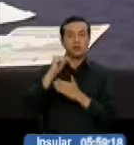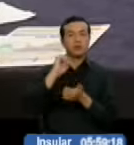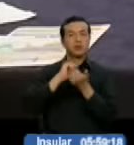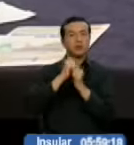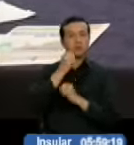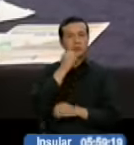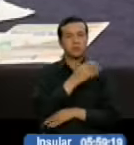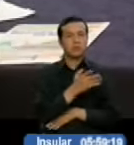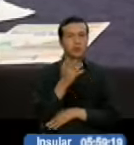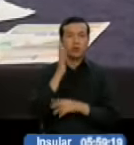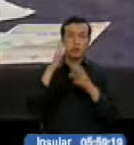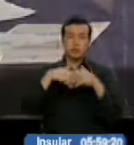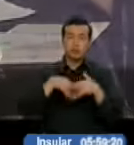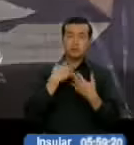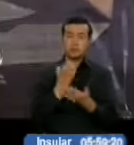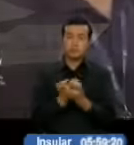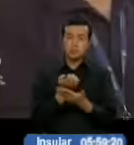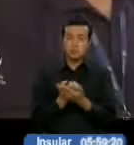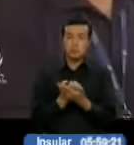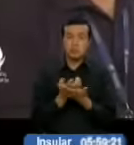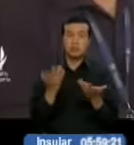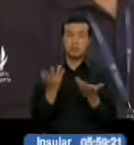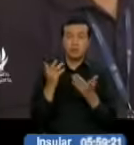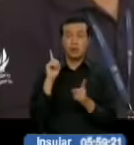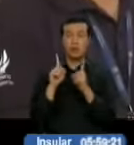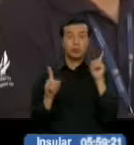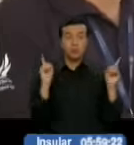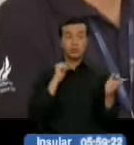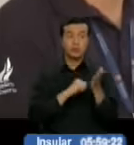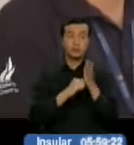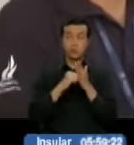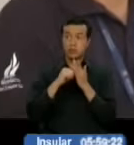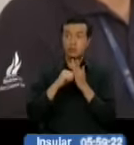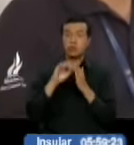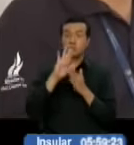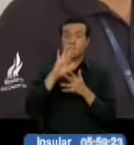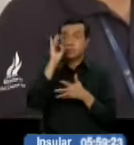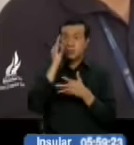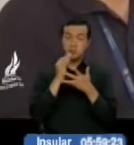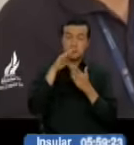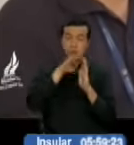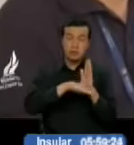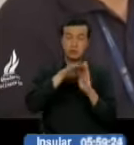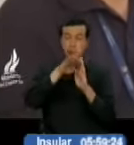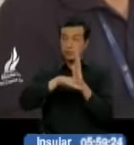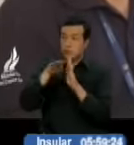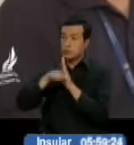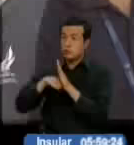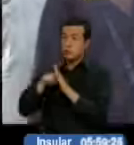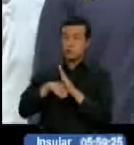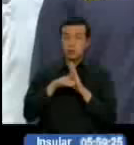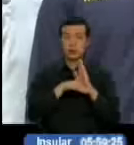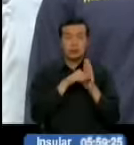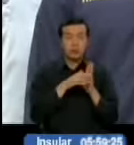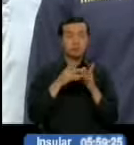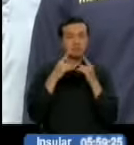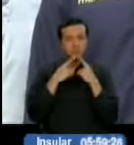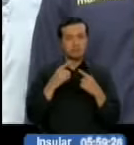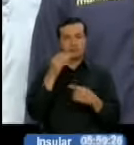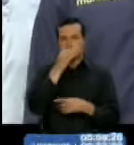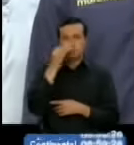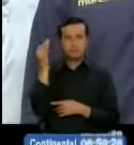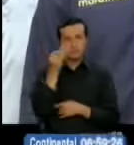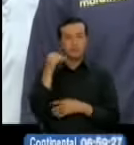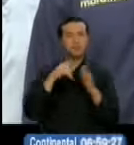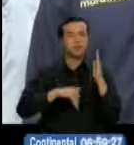que a pesar de la crisis económica que ha obligado a varios ministerios a reducir sus presupuestos para este año, se ha cumplido en la